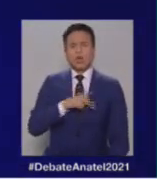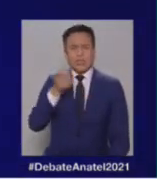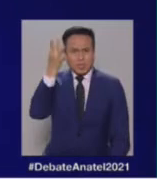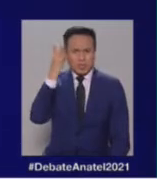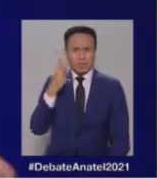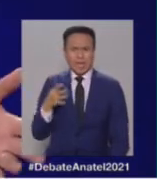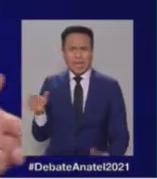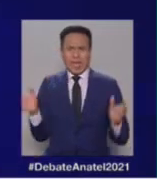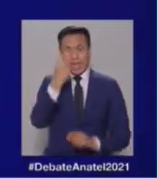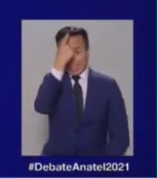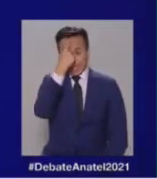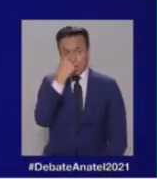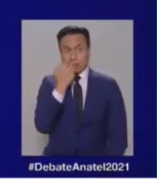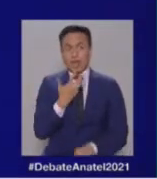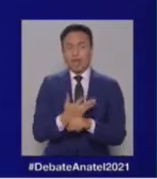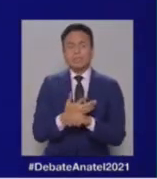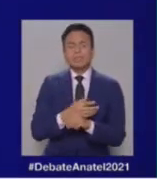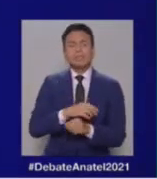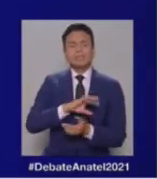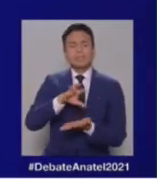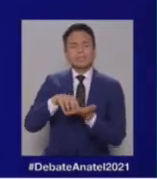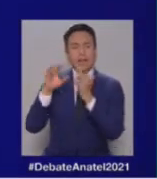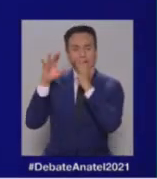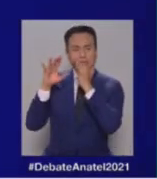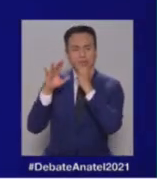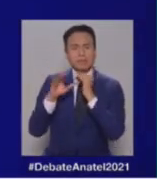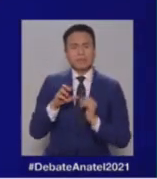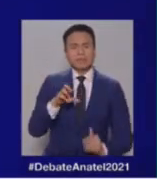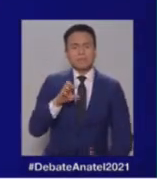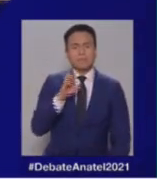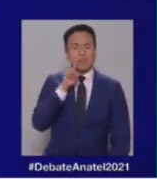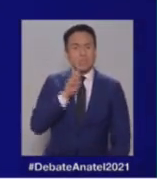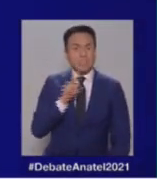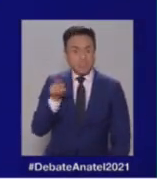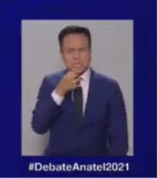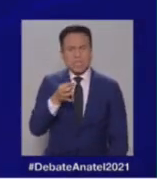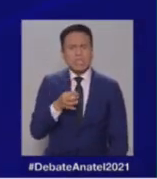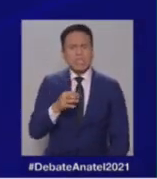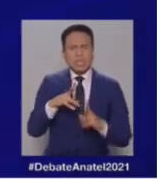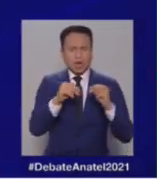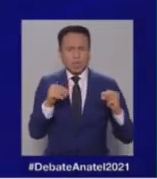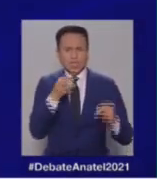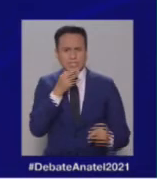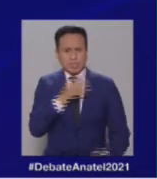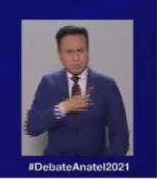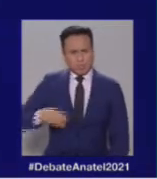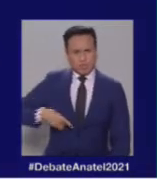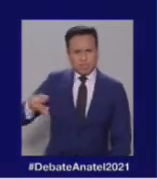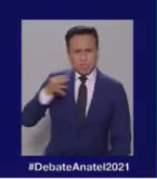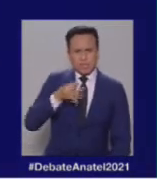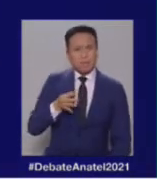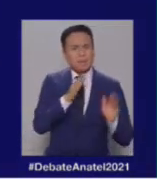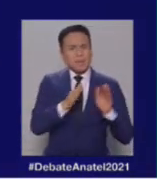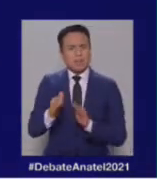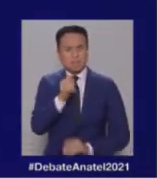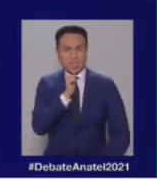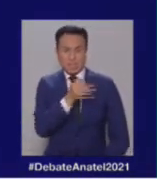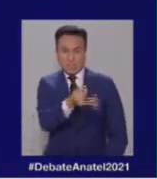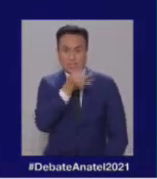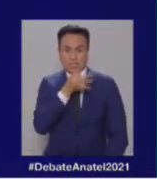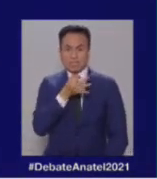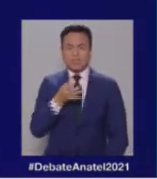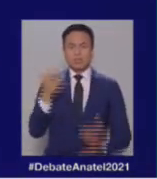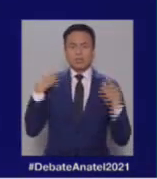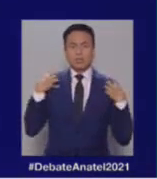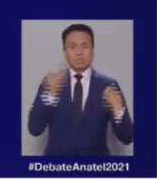candidato presidencial de Apruebo Dignidad fue consultado por la acusación de acoso de una mujer que apeló diciendo